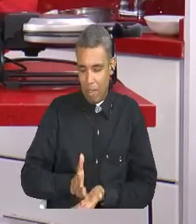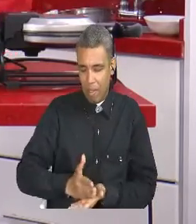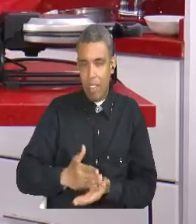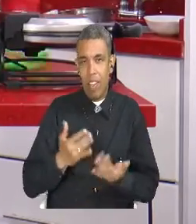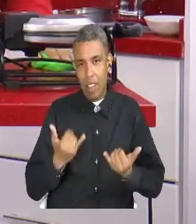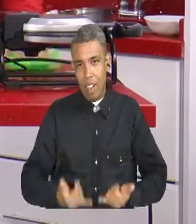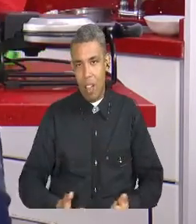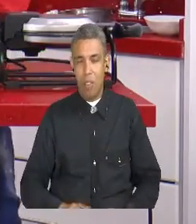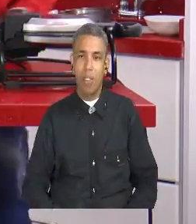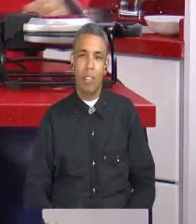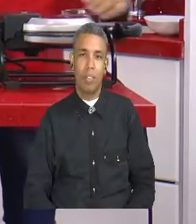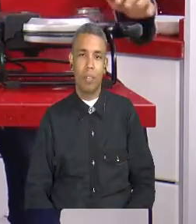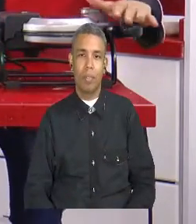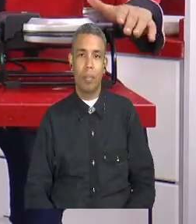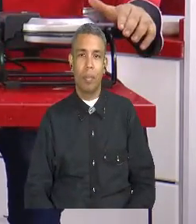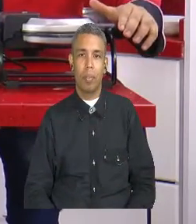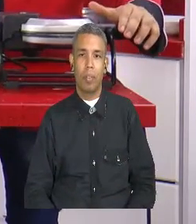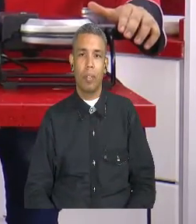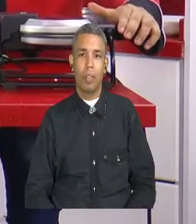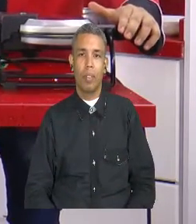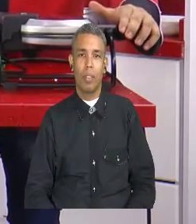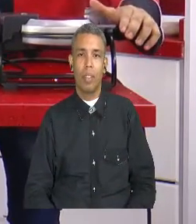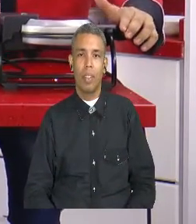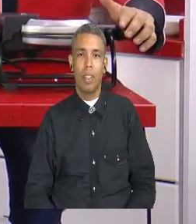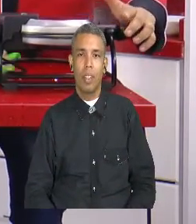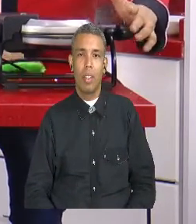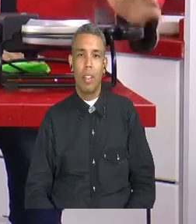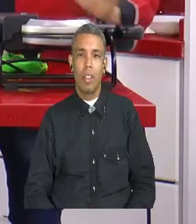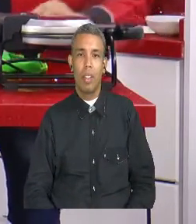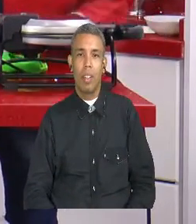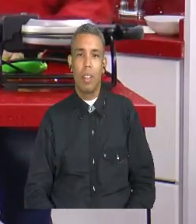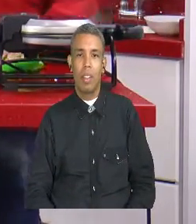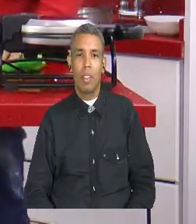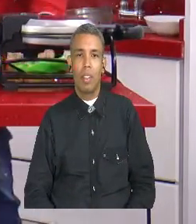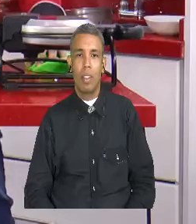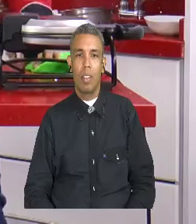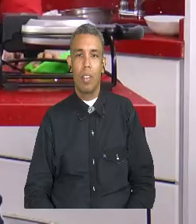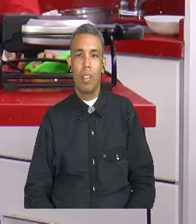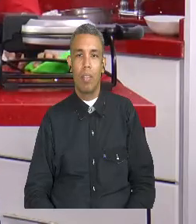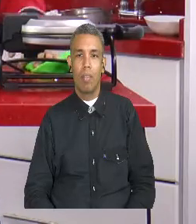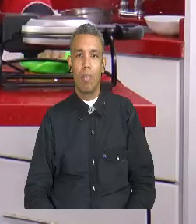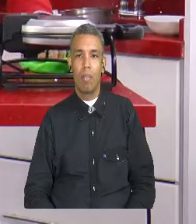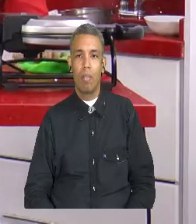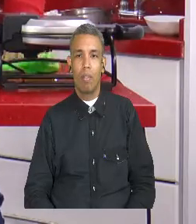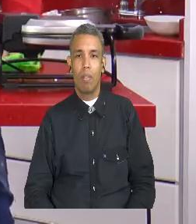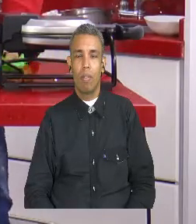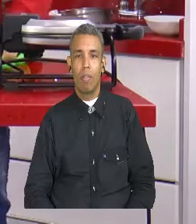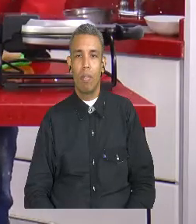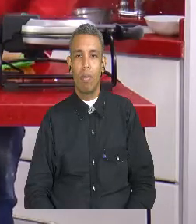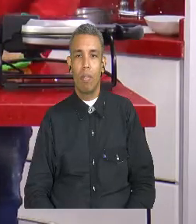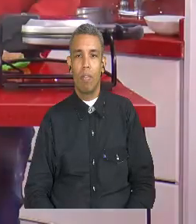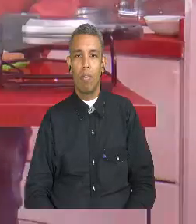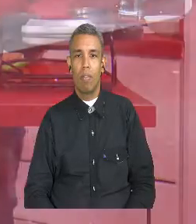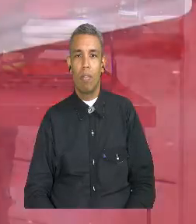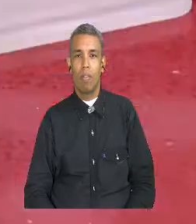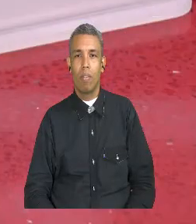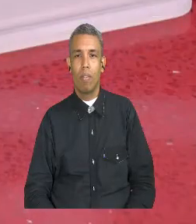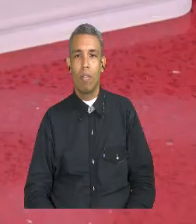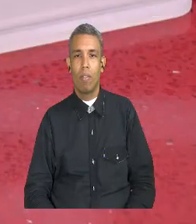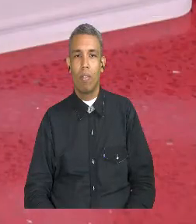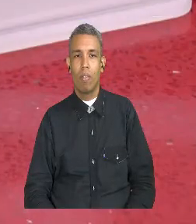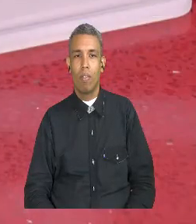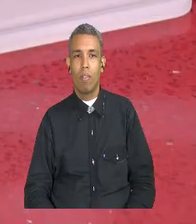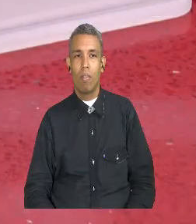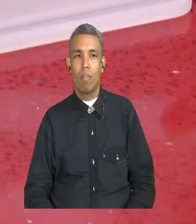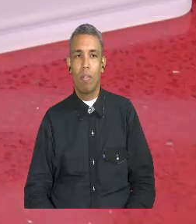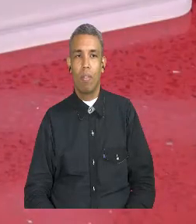ver, tranquila, ensúciese que todo esto es cocina. Yo retiro por aquí. Pues sí,